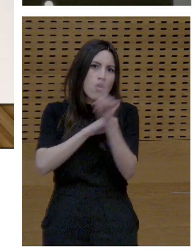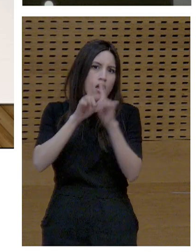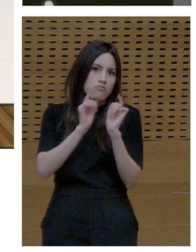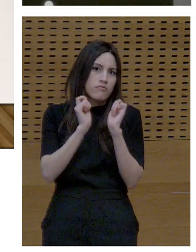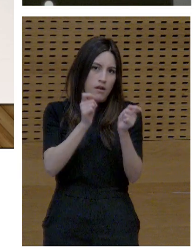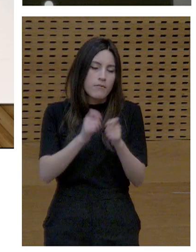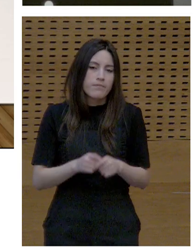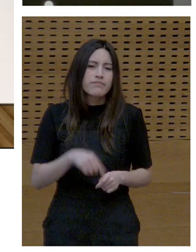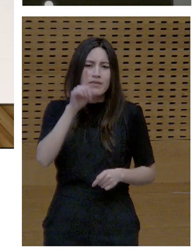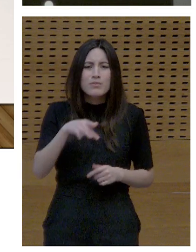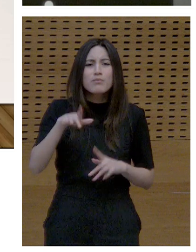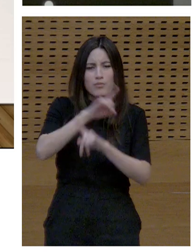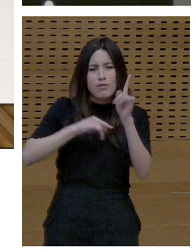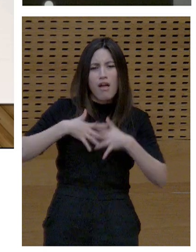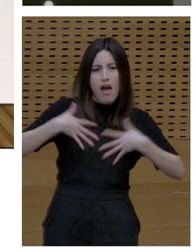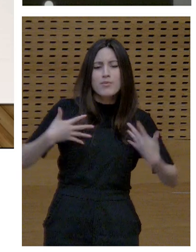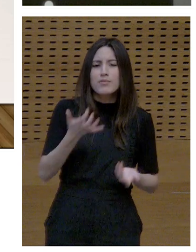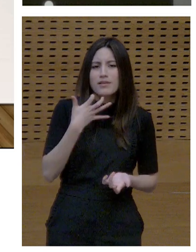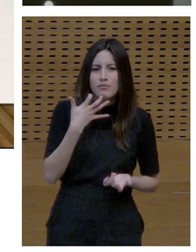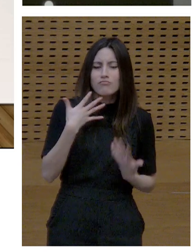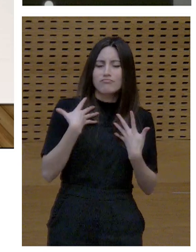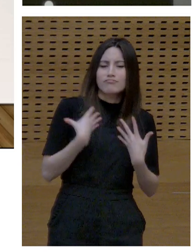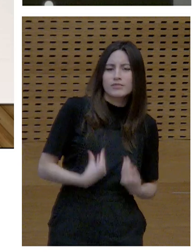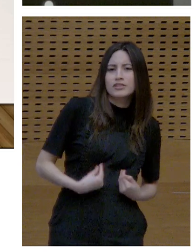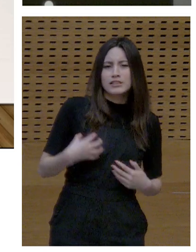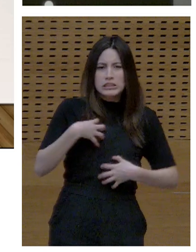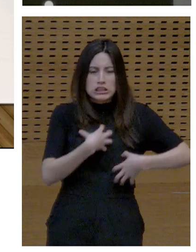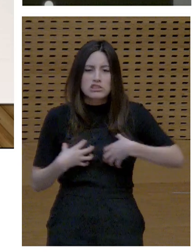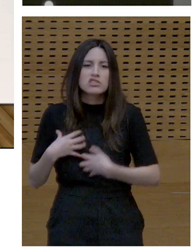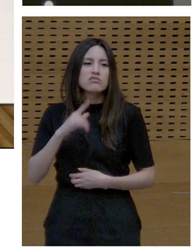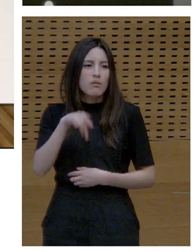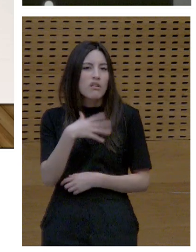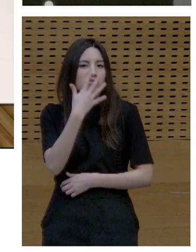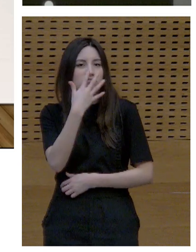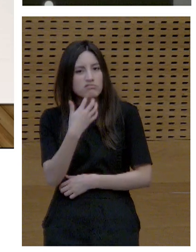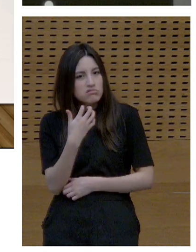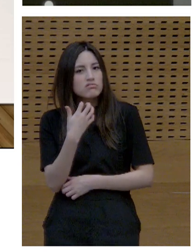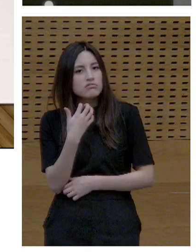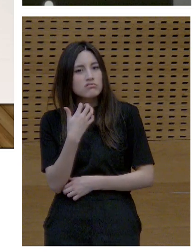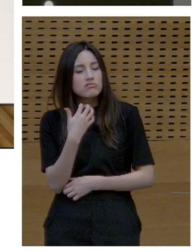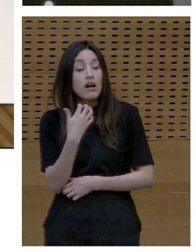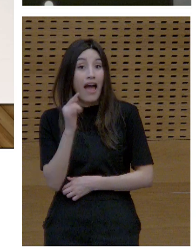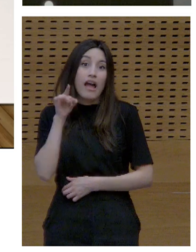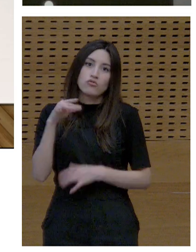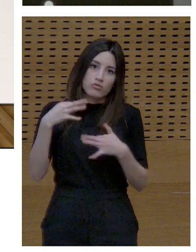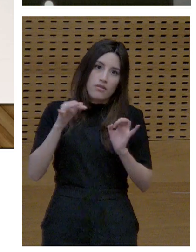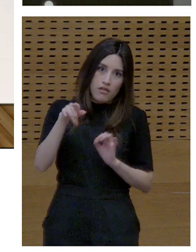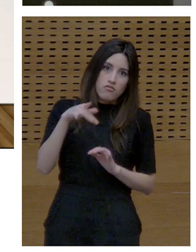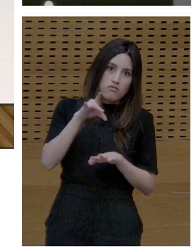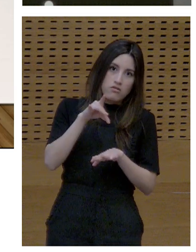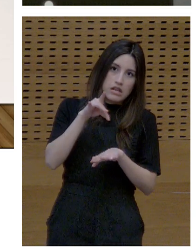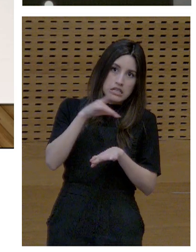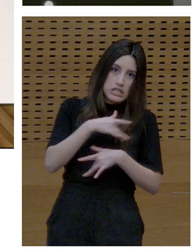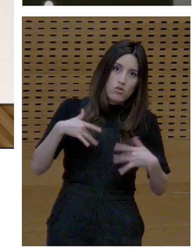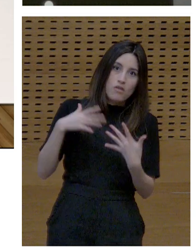la depresión, la ansiedad, la apatía es otro síntoma asociado a la enfermedad y que puede ser muy